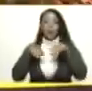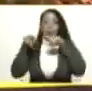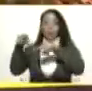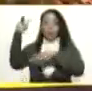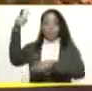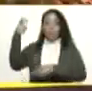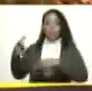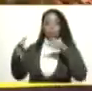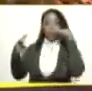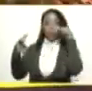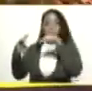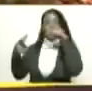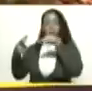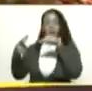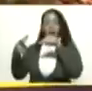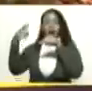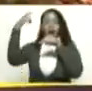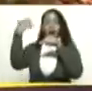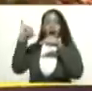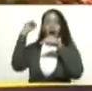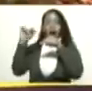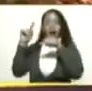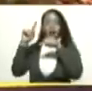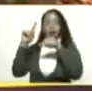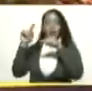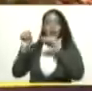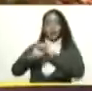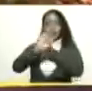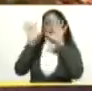gente, habiendo sido